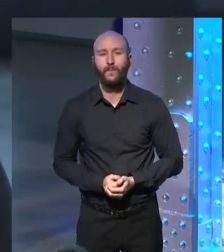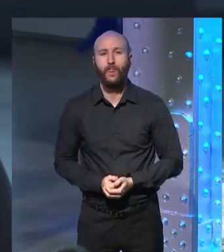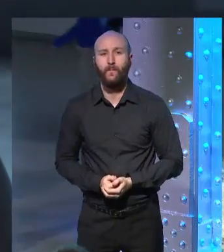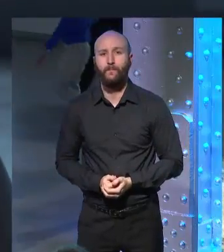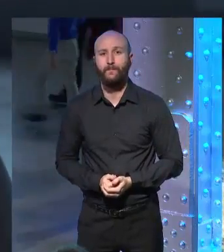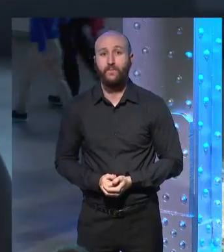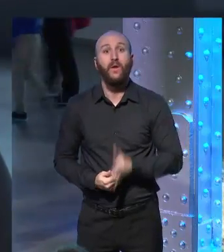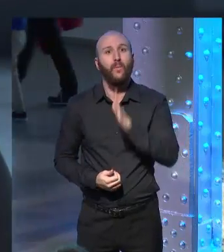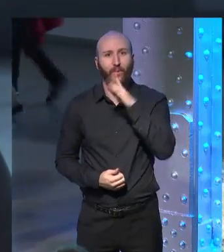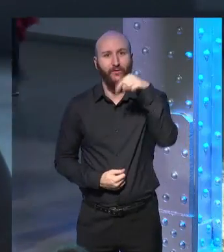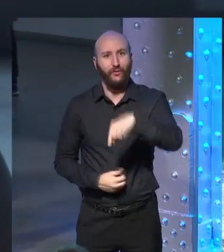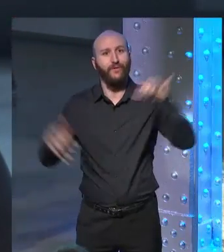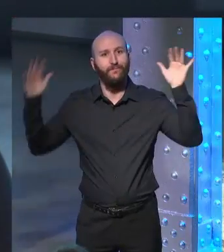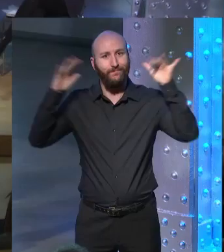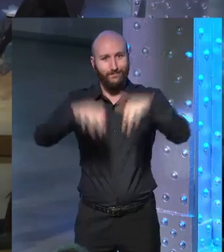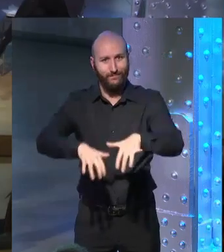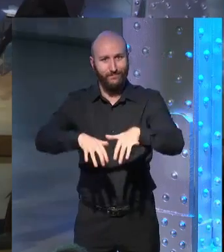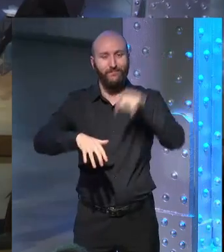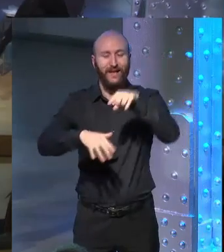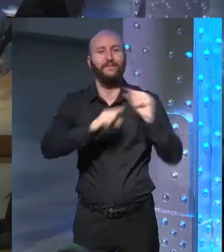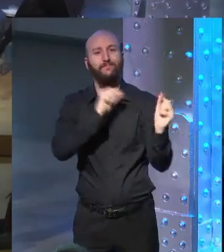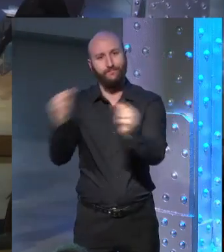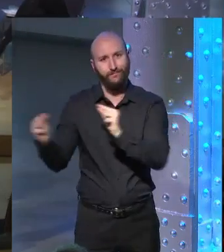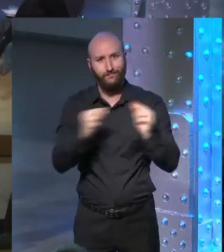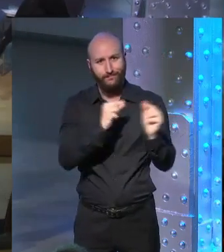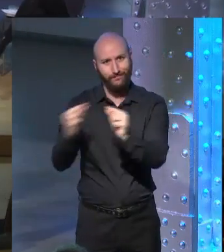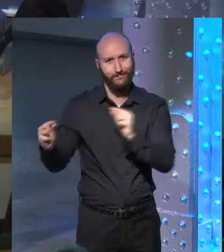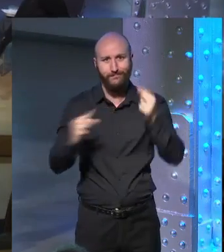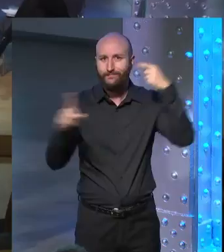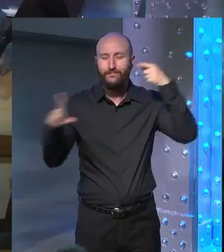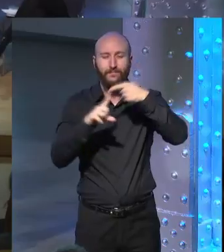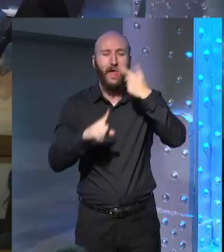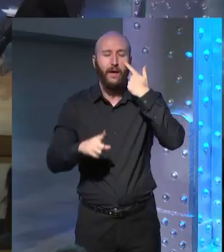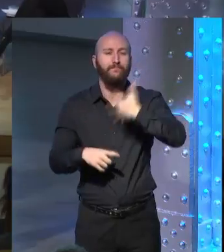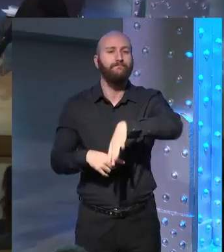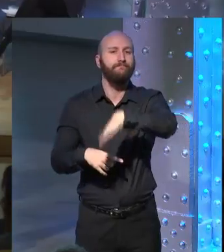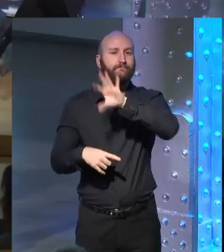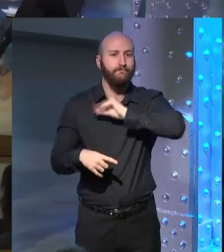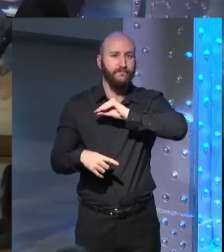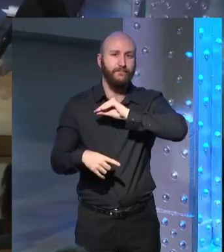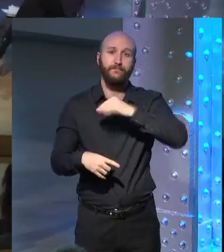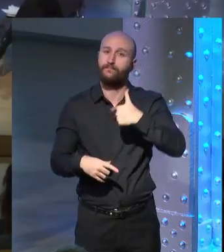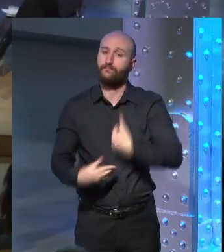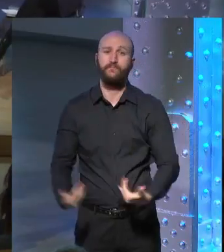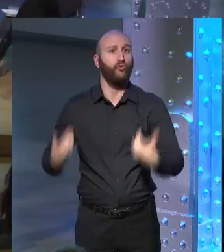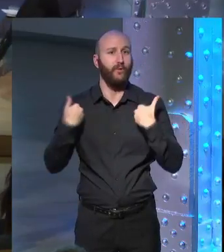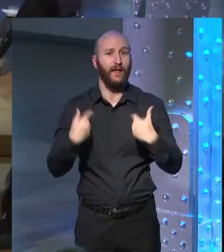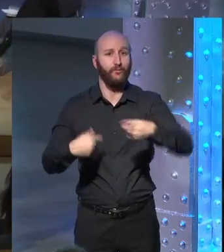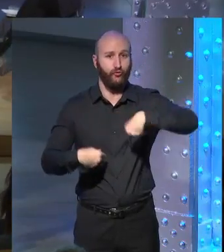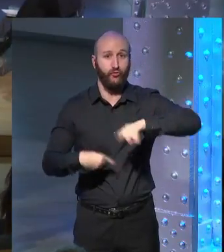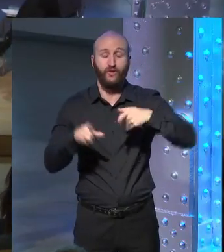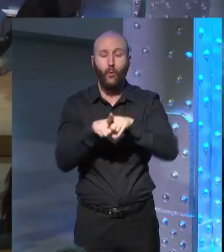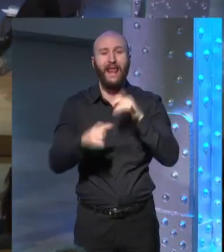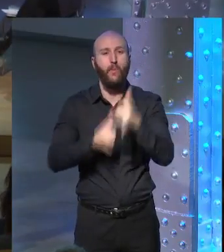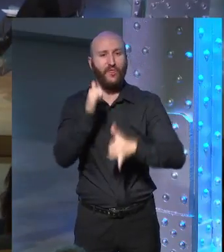Quizá para eso estamos aquí, ¿no? Para eso hacemos esta mesa redonda, Claro. también para entender que es nuestra responsabilidad, pero igual que cuando les das